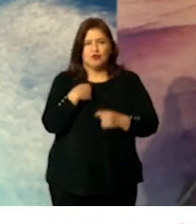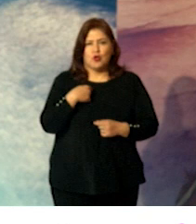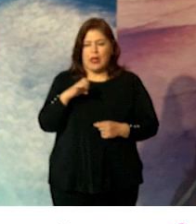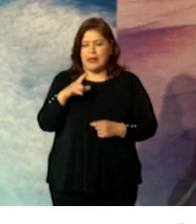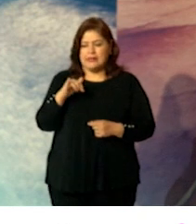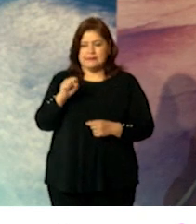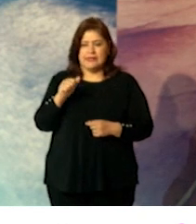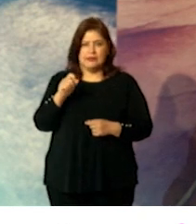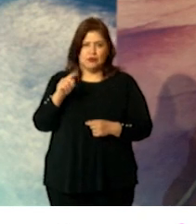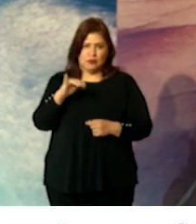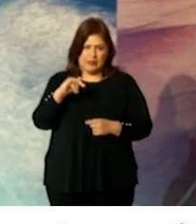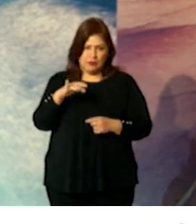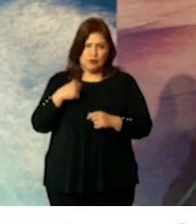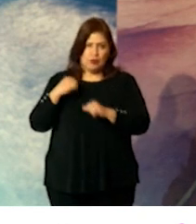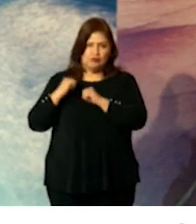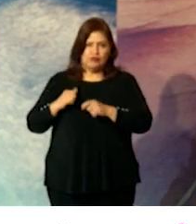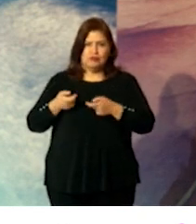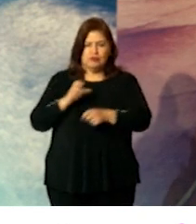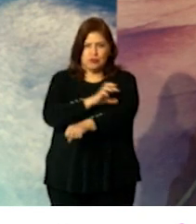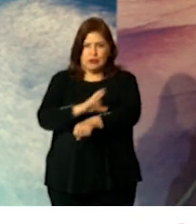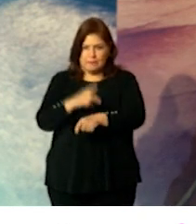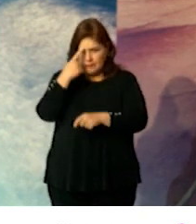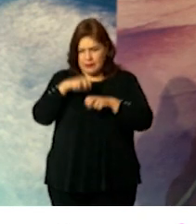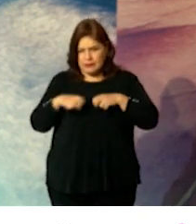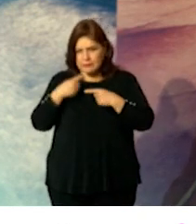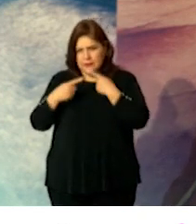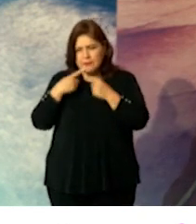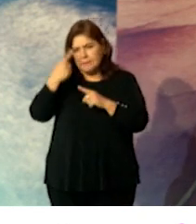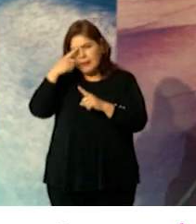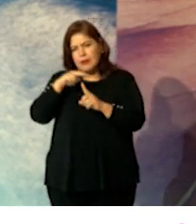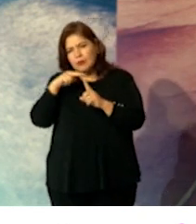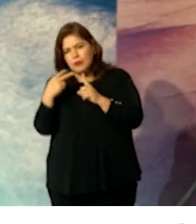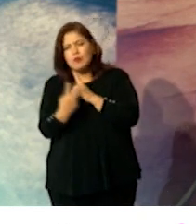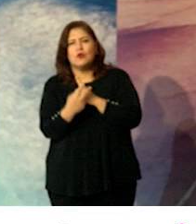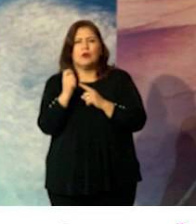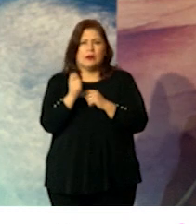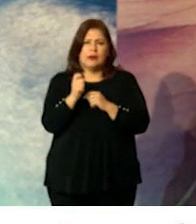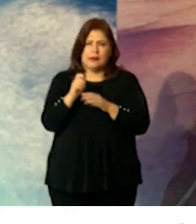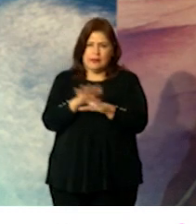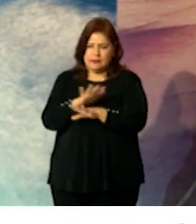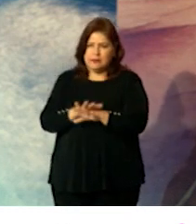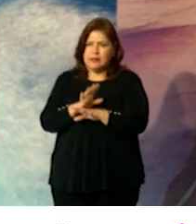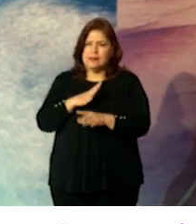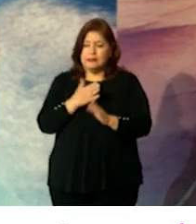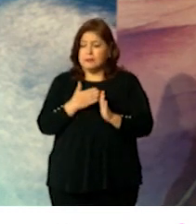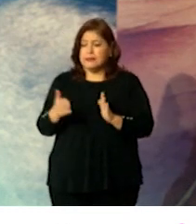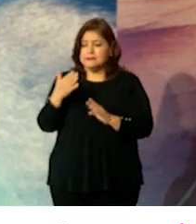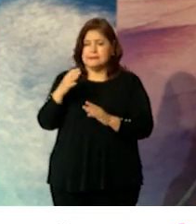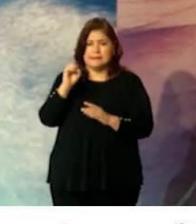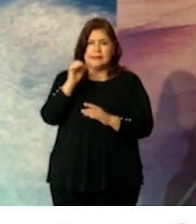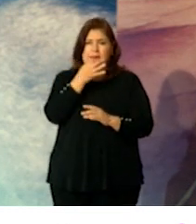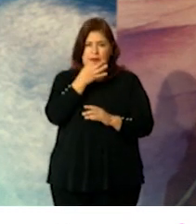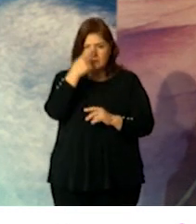de este panel titulado Ebullición Global, Perspectivas para el Cambio. Durante los próximos casi 60 minutos estaremos